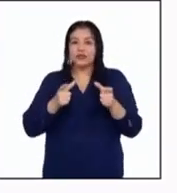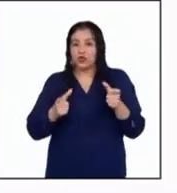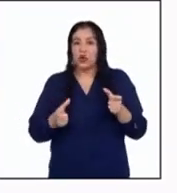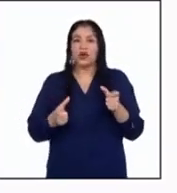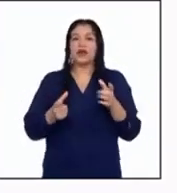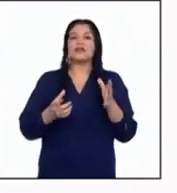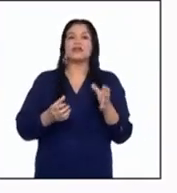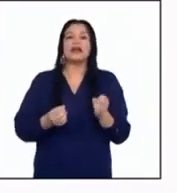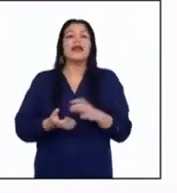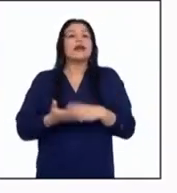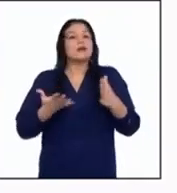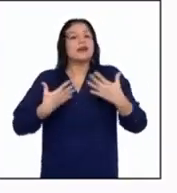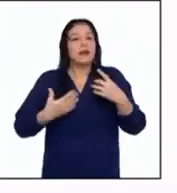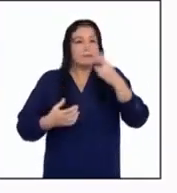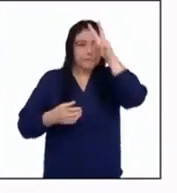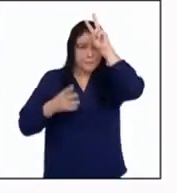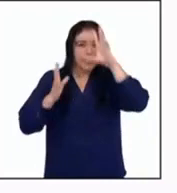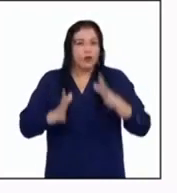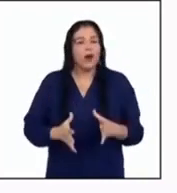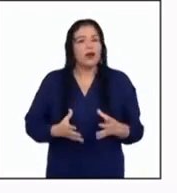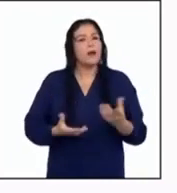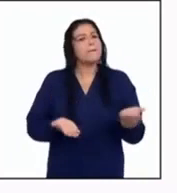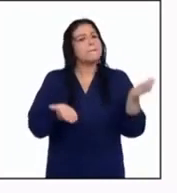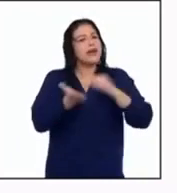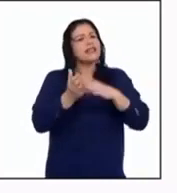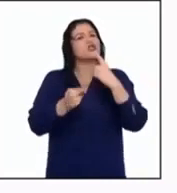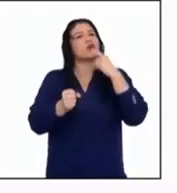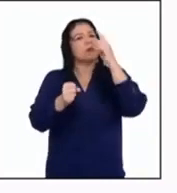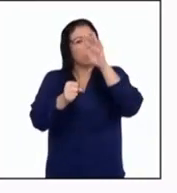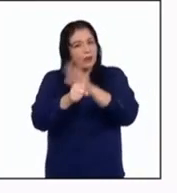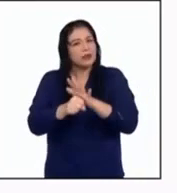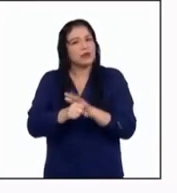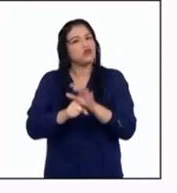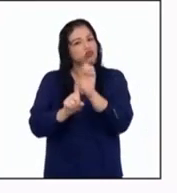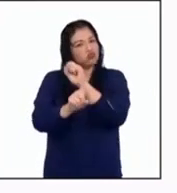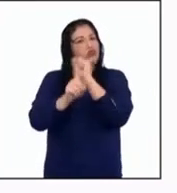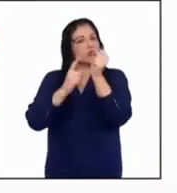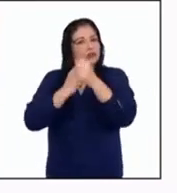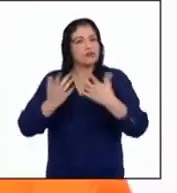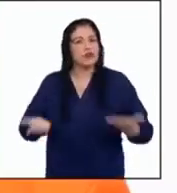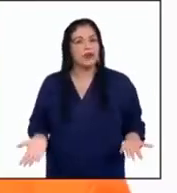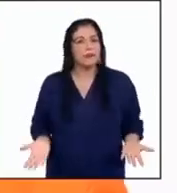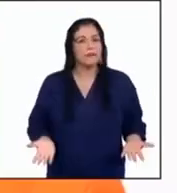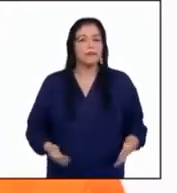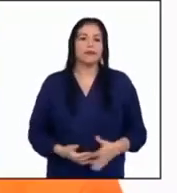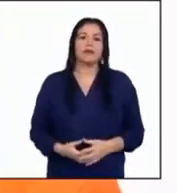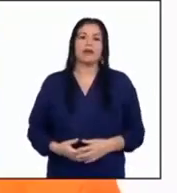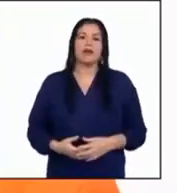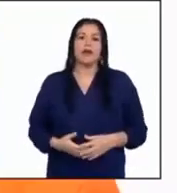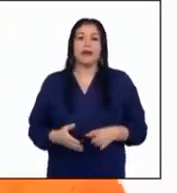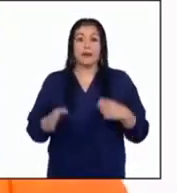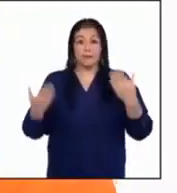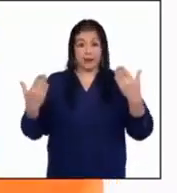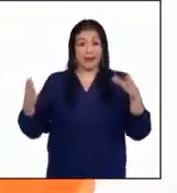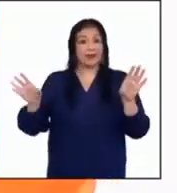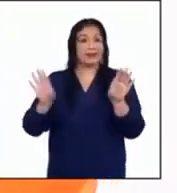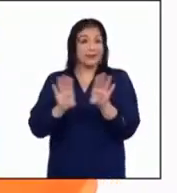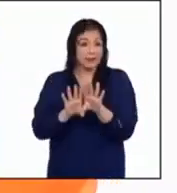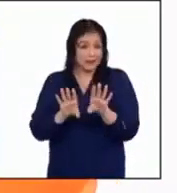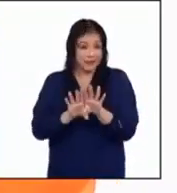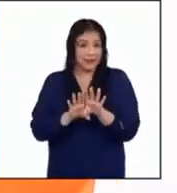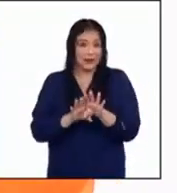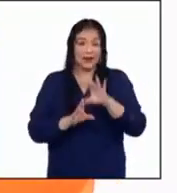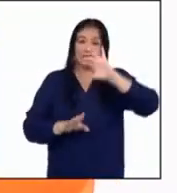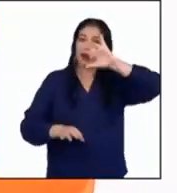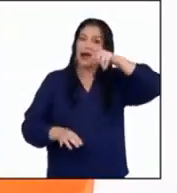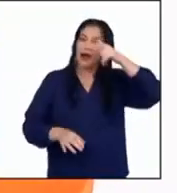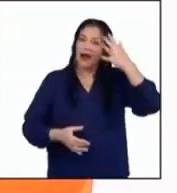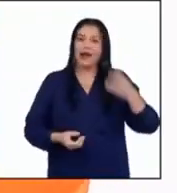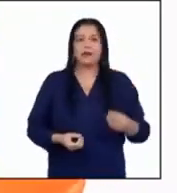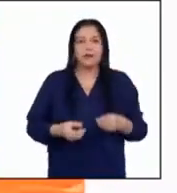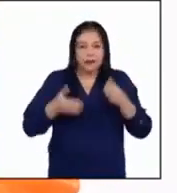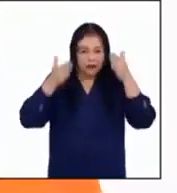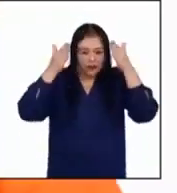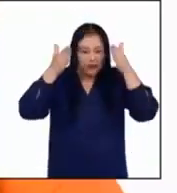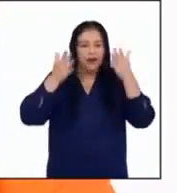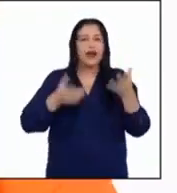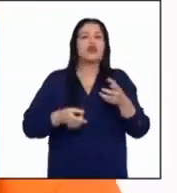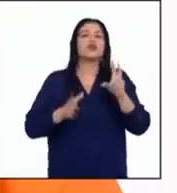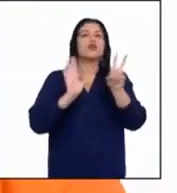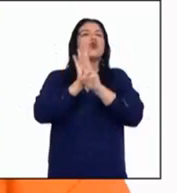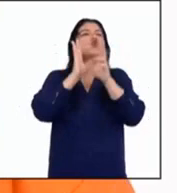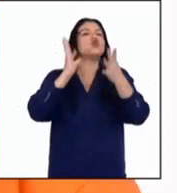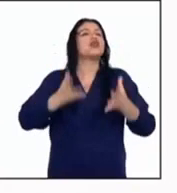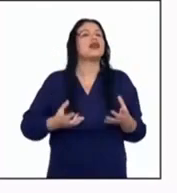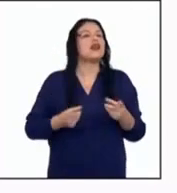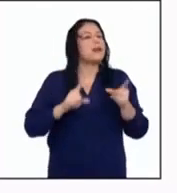en ciudadanos más comprometidos con la sociedad? Para cerrar, Jaime se dirige a los voluntarios y